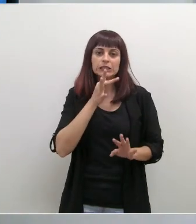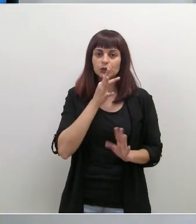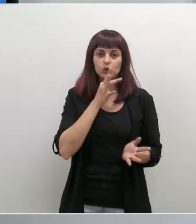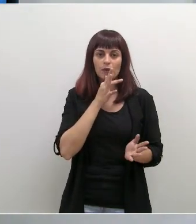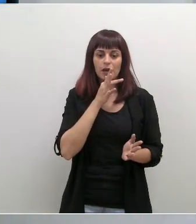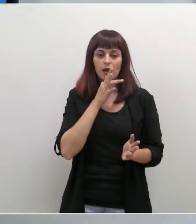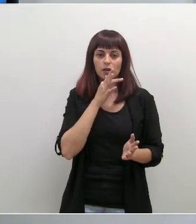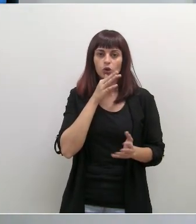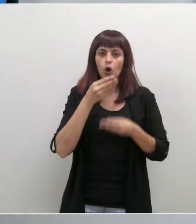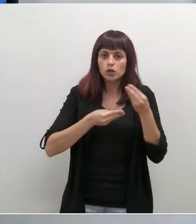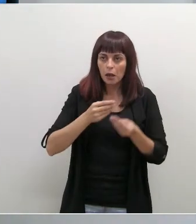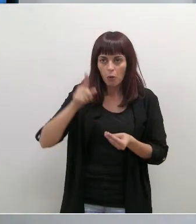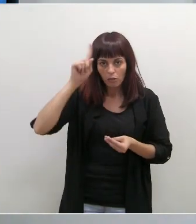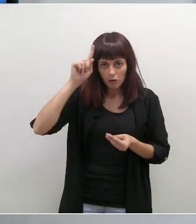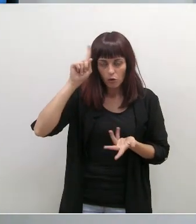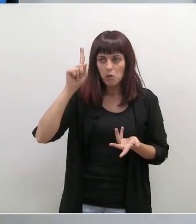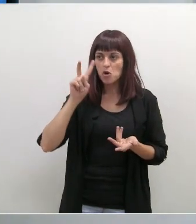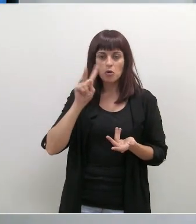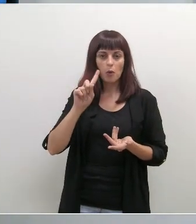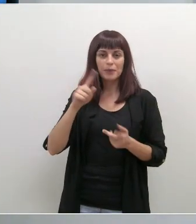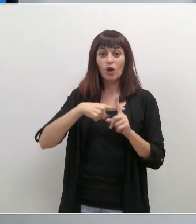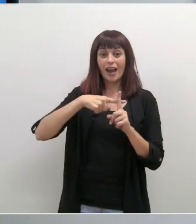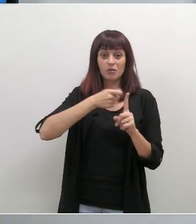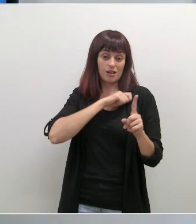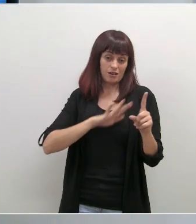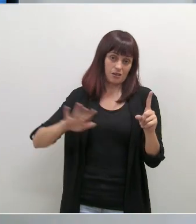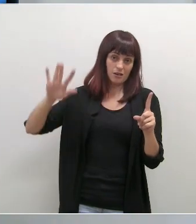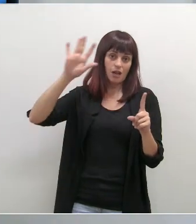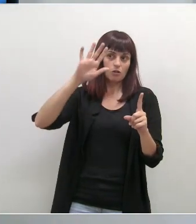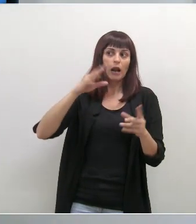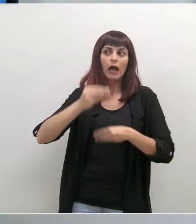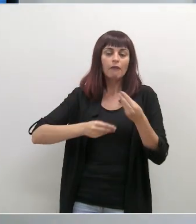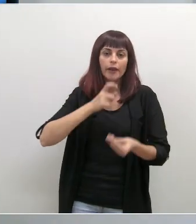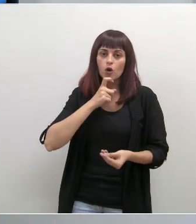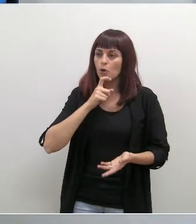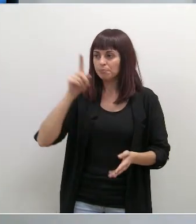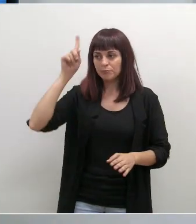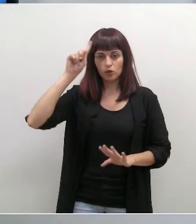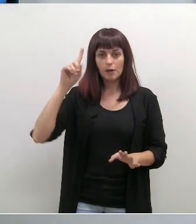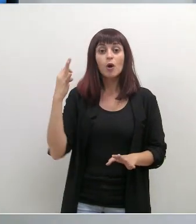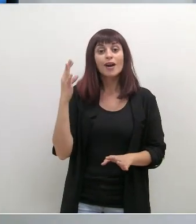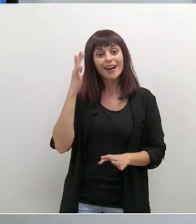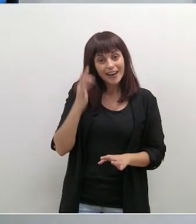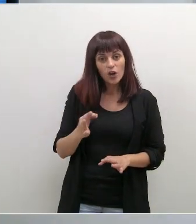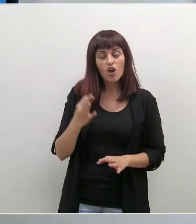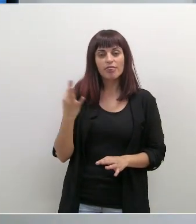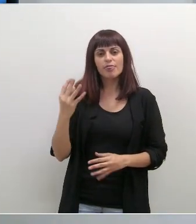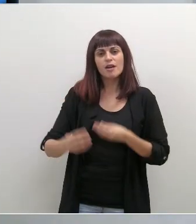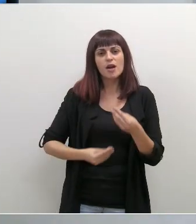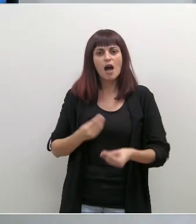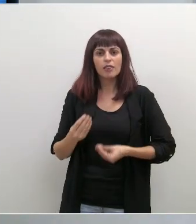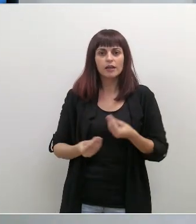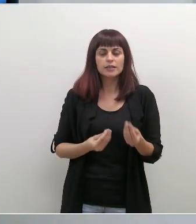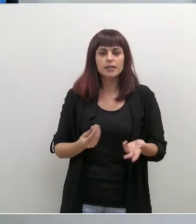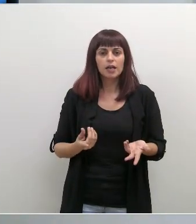los protocolos, ni tampoco se ha visto a nivel nacional cómo se va a hacer. Me refiero que eso tiene que hacerse, me